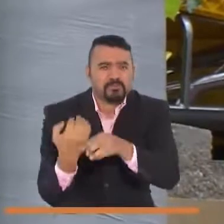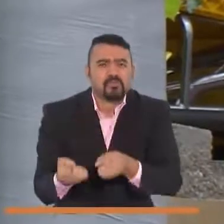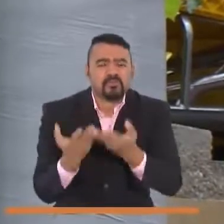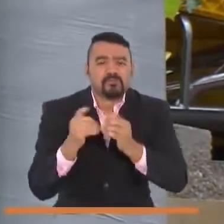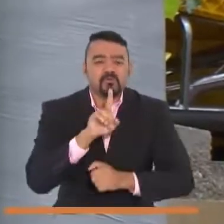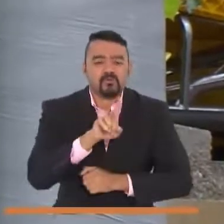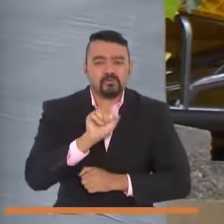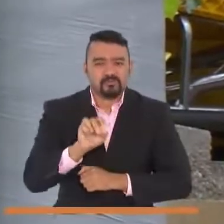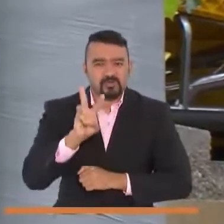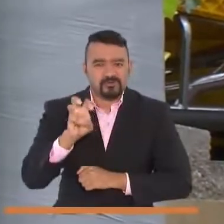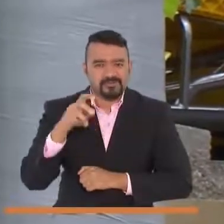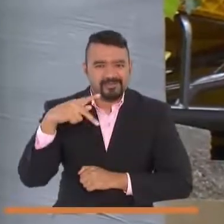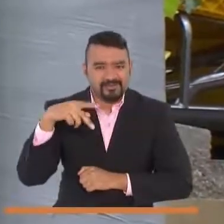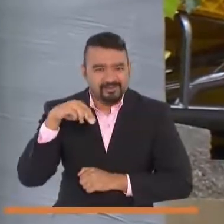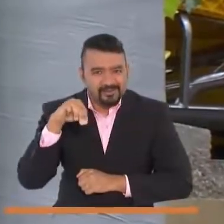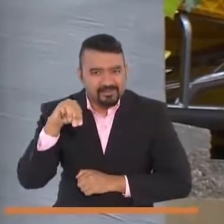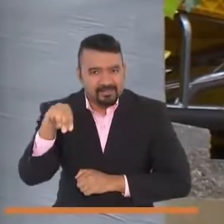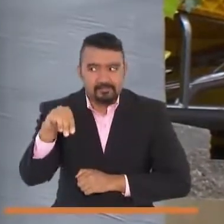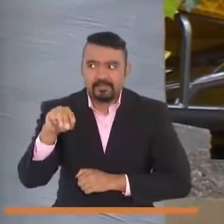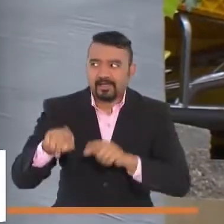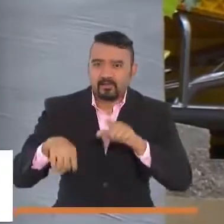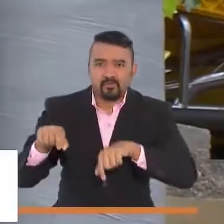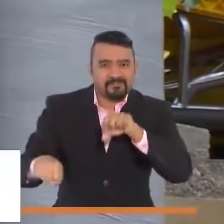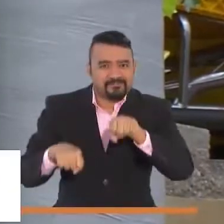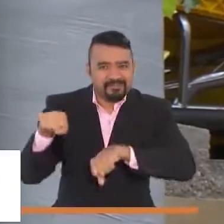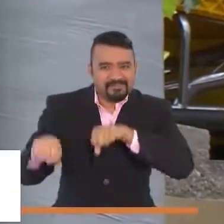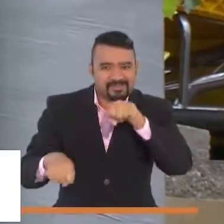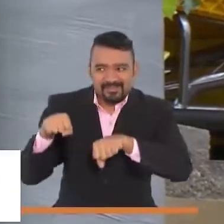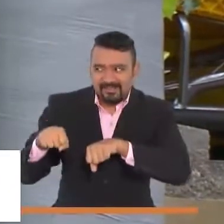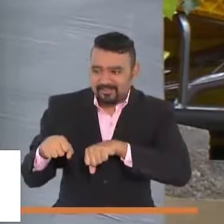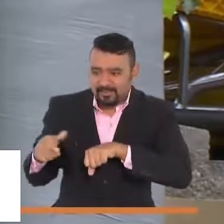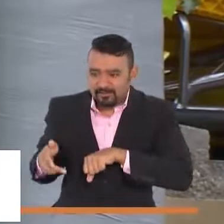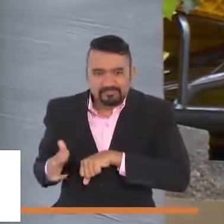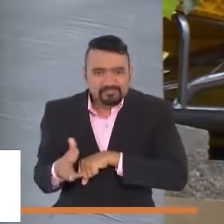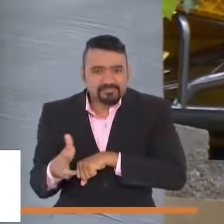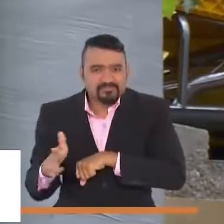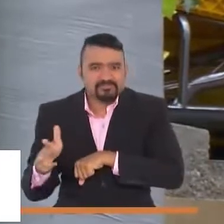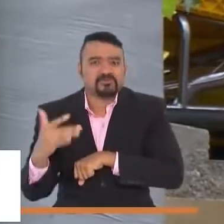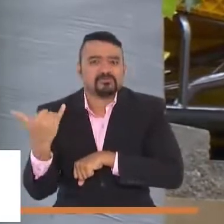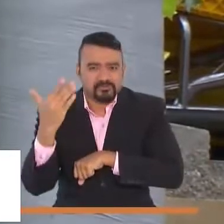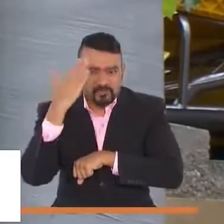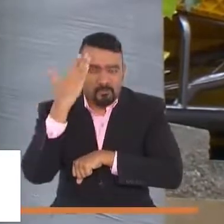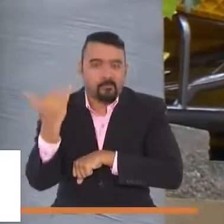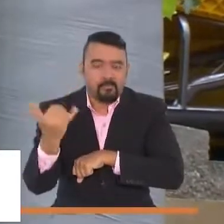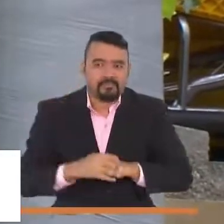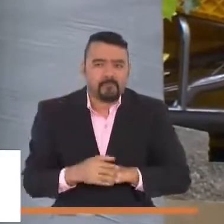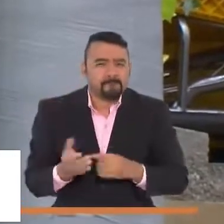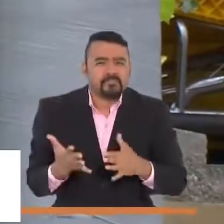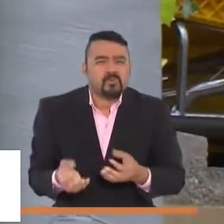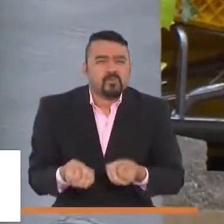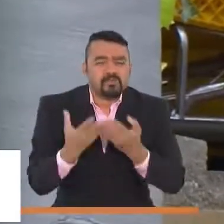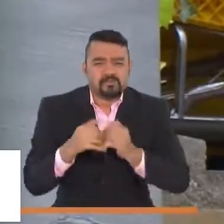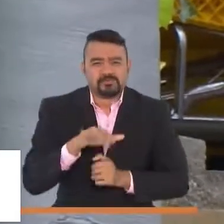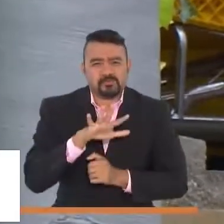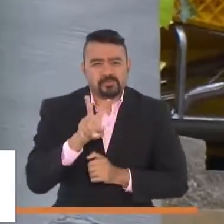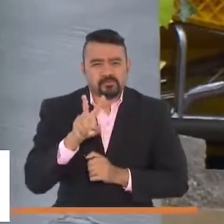1.8 kilómetros. Tenemos ciclorrutas, cerca de 3.8 kilómetros de ciclorrutas. Es una inversión de 51 mil